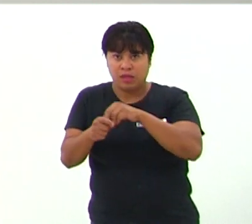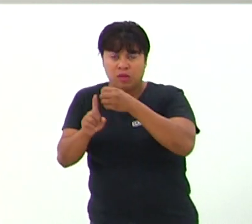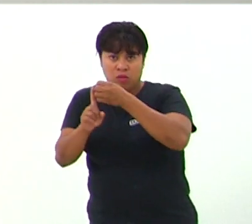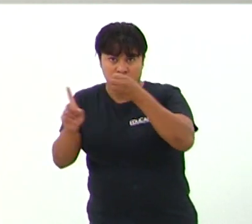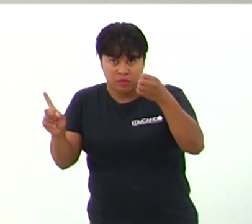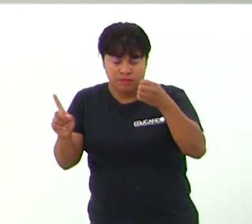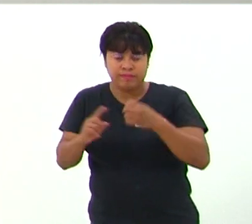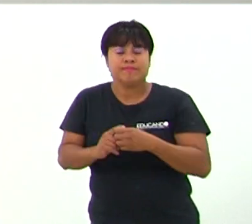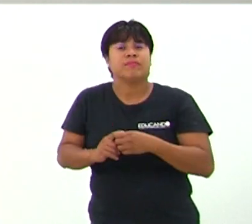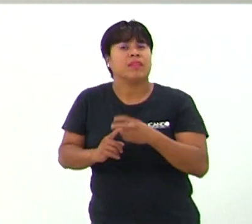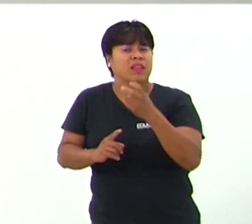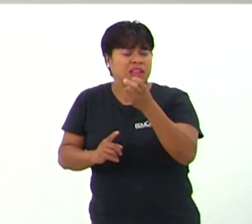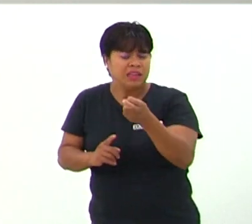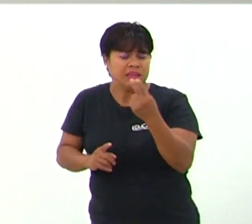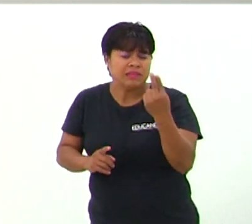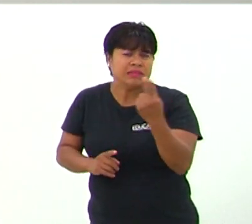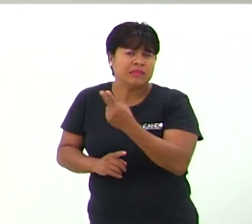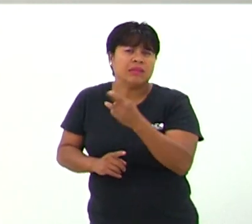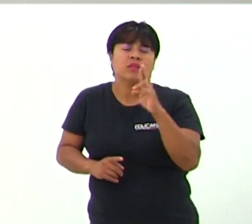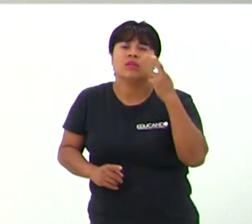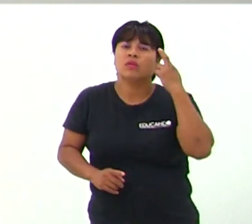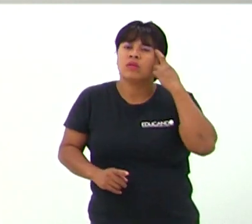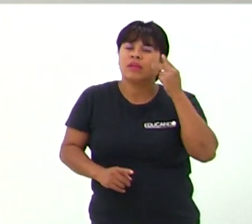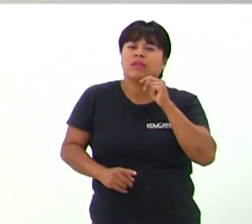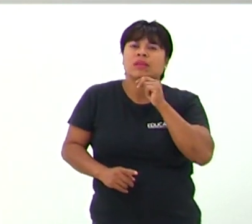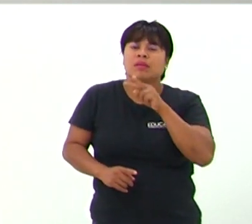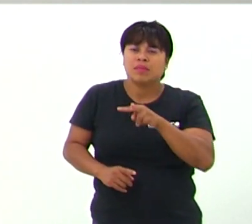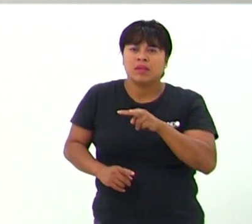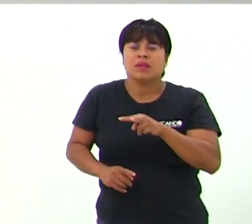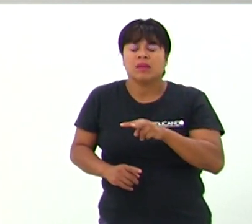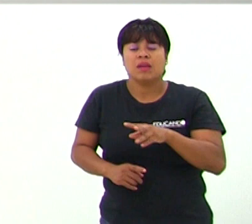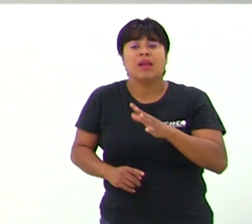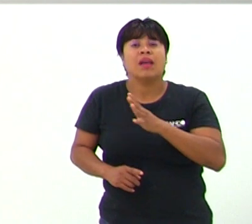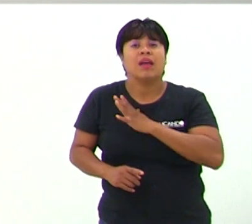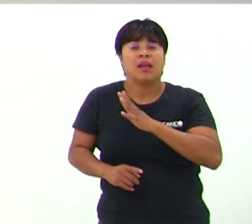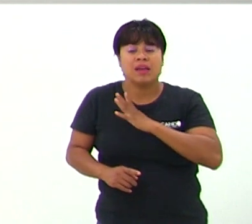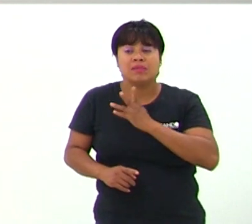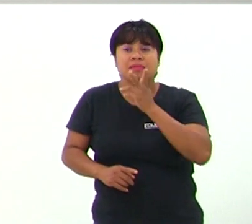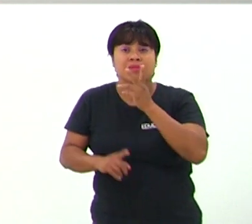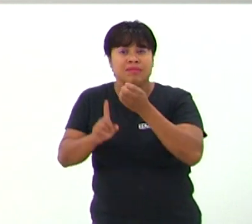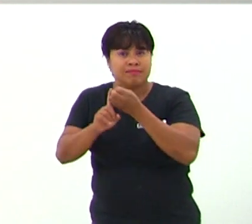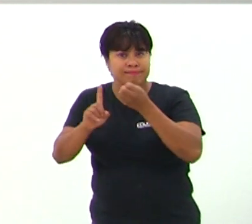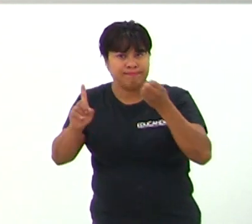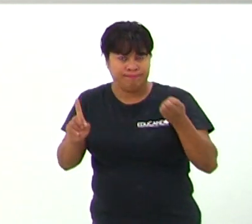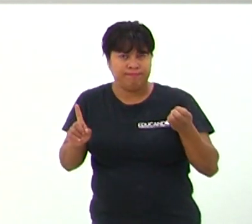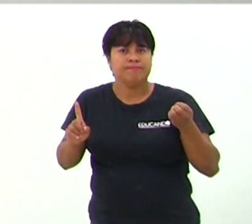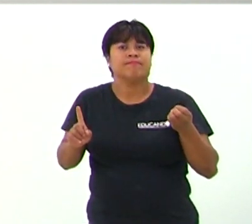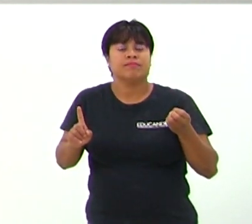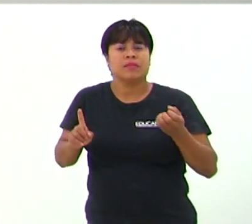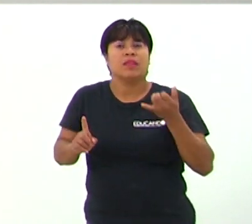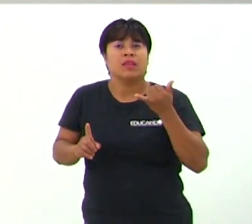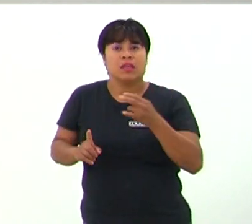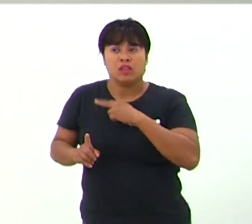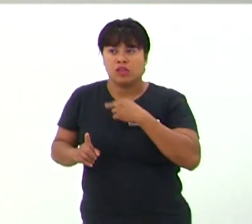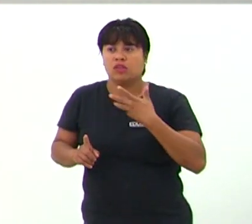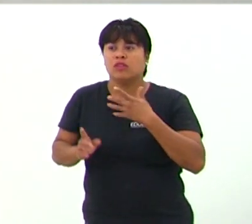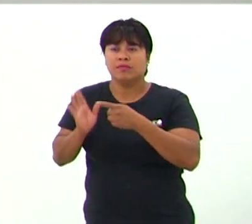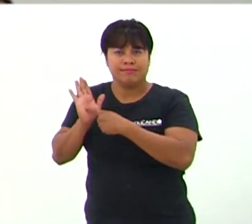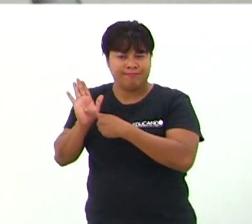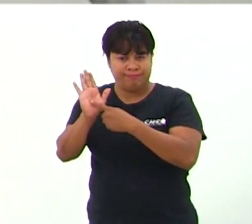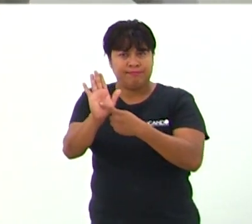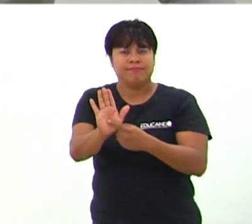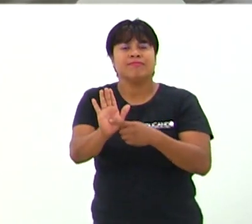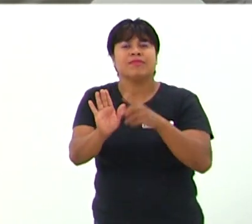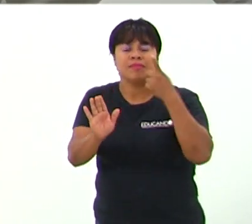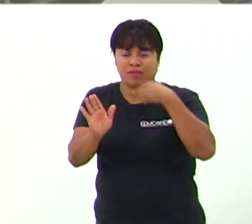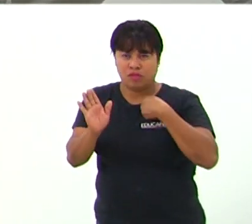Es necesario recordar que también van a existir frases, ¿bien? Y traemos por aquí algunas láminas que te